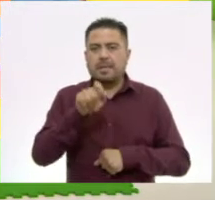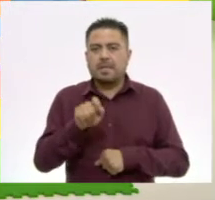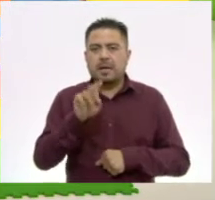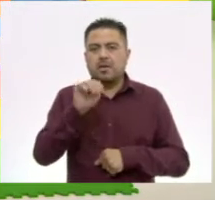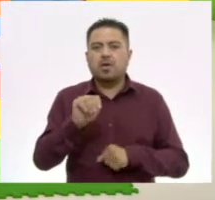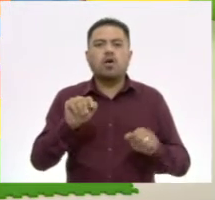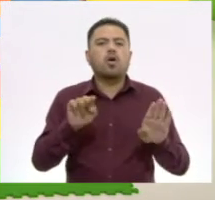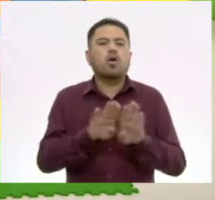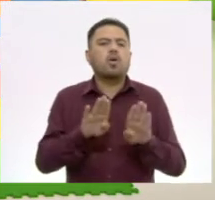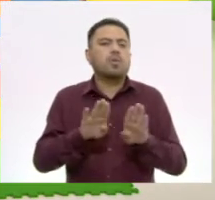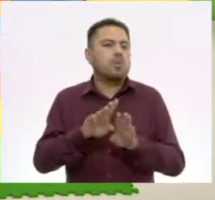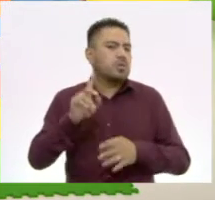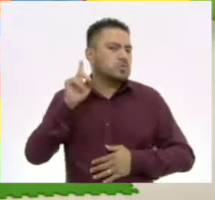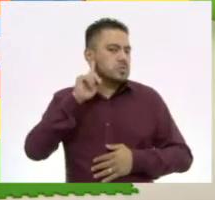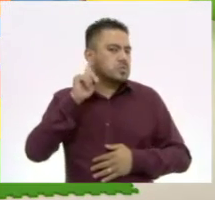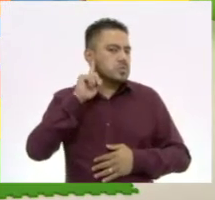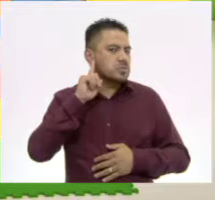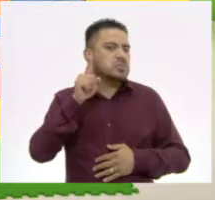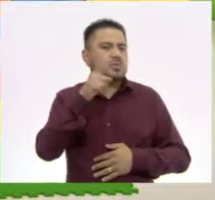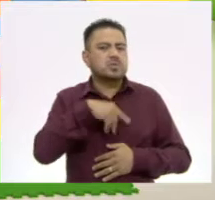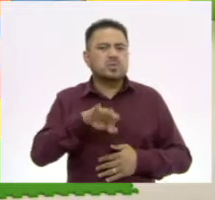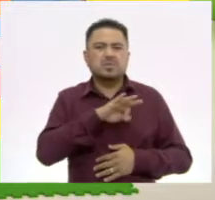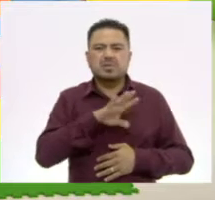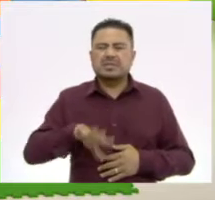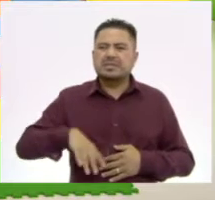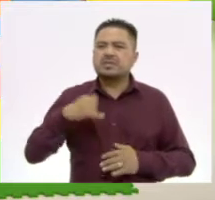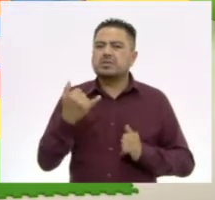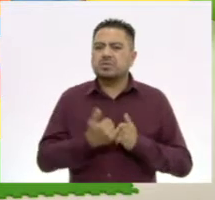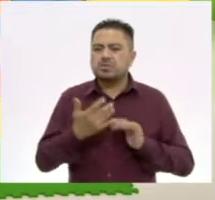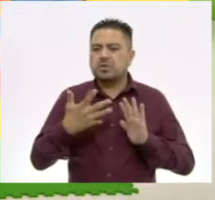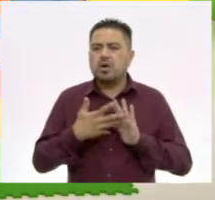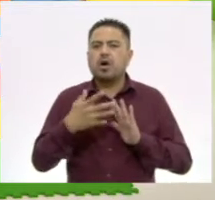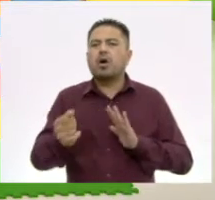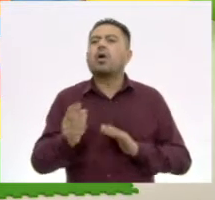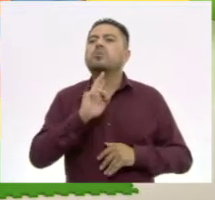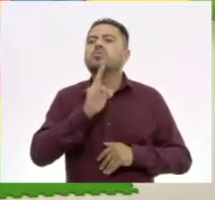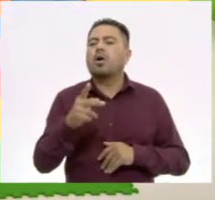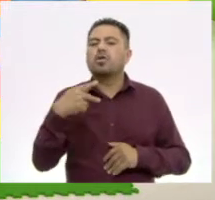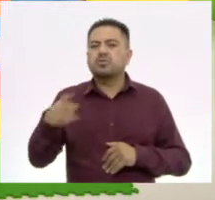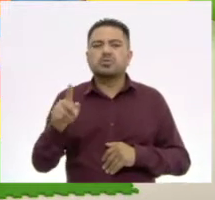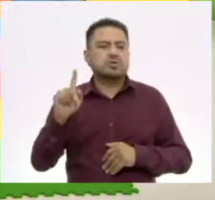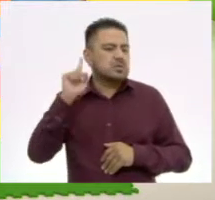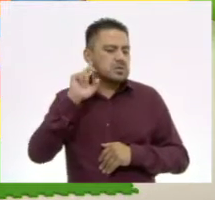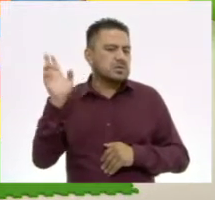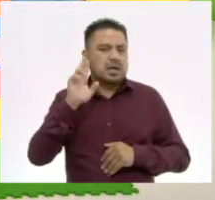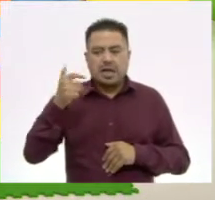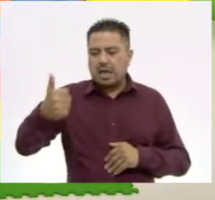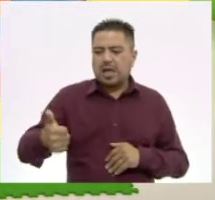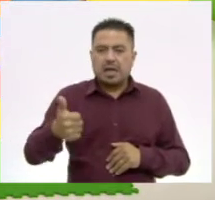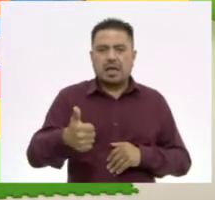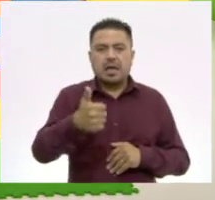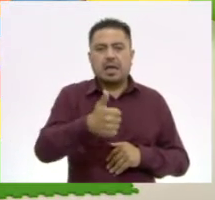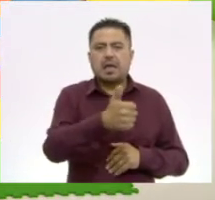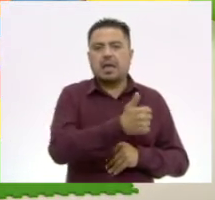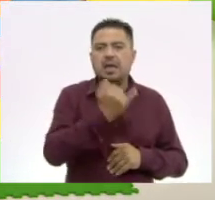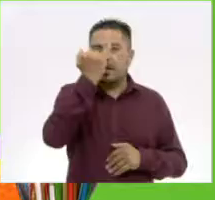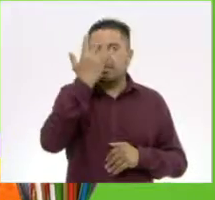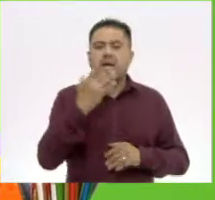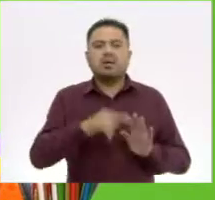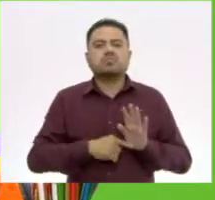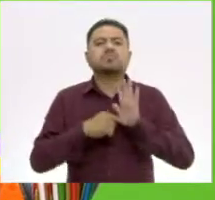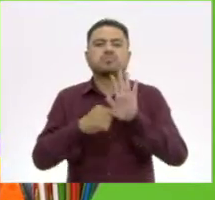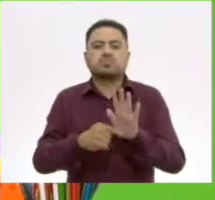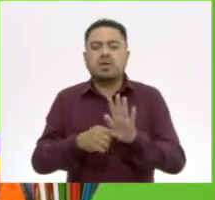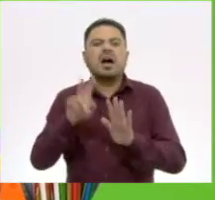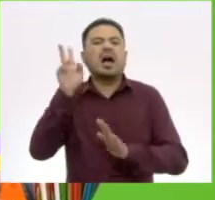como suena y vamos a tratar de imitar con su voz el sonido de cada una de las imágenes que se muestran